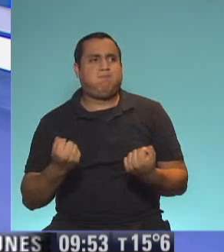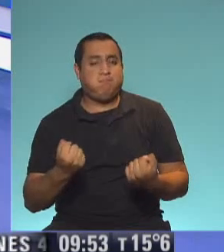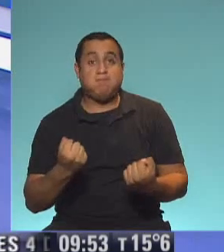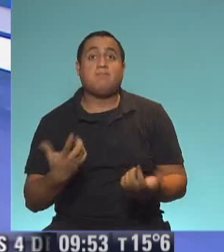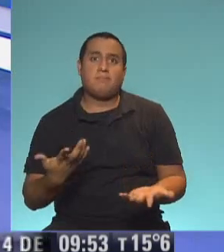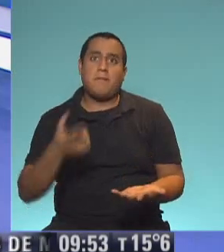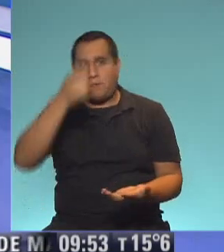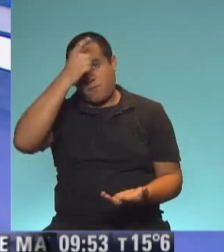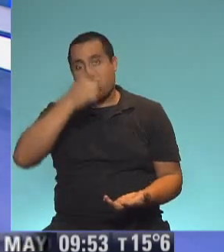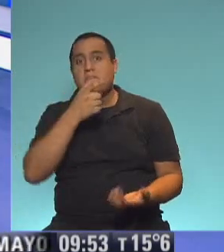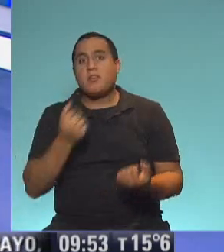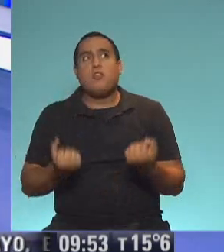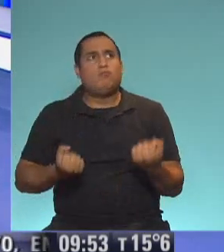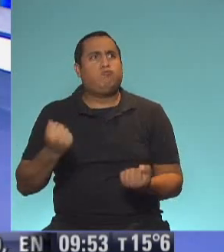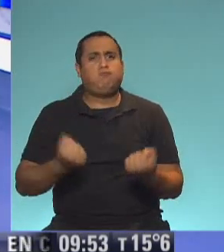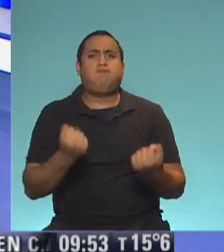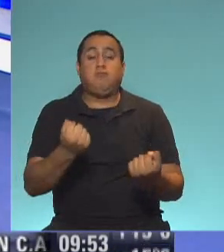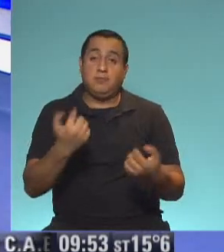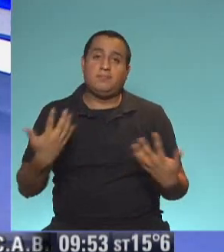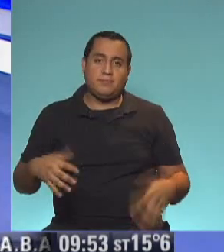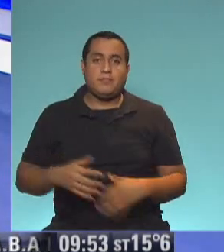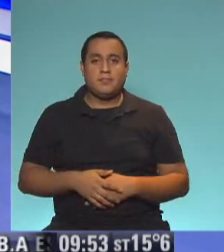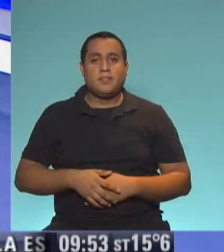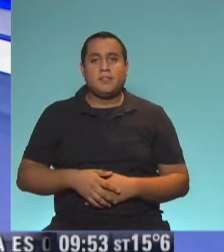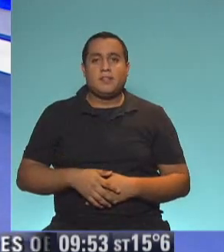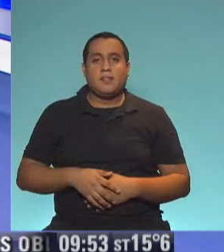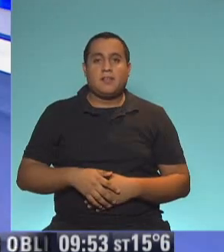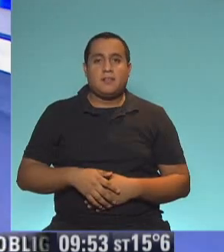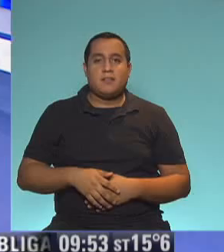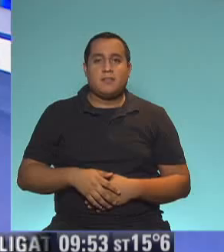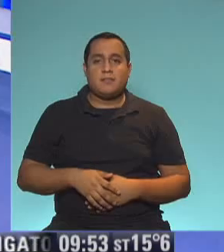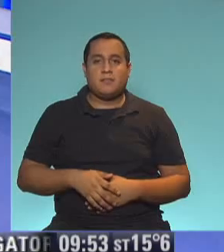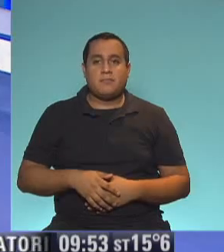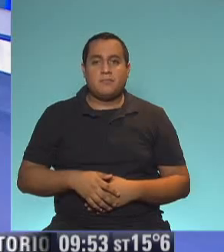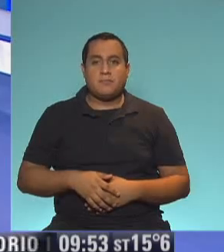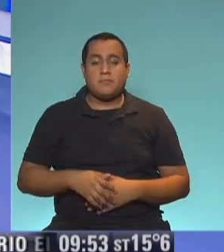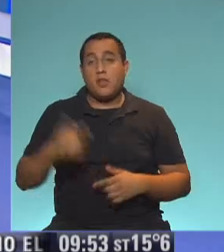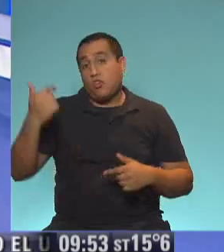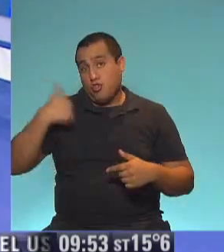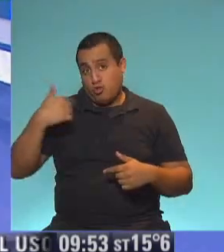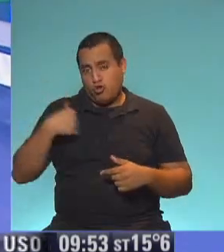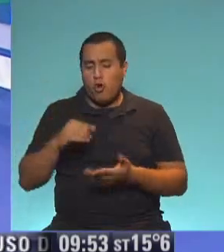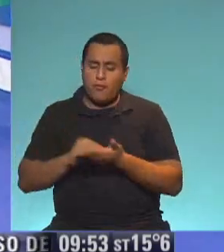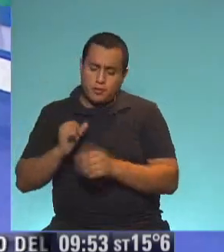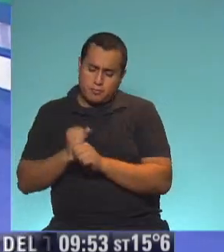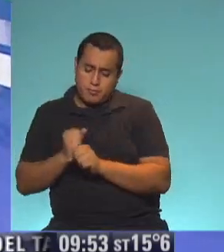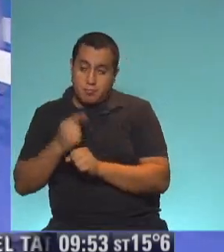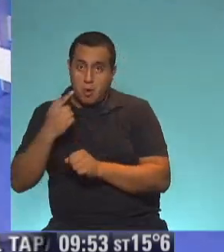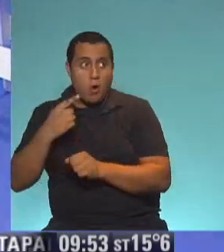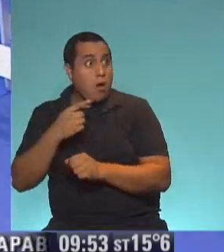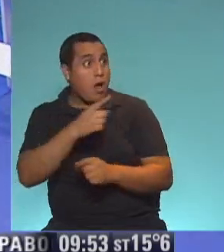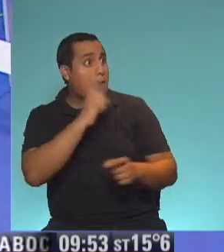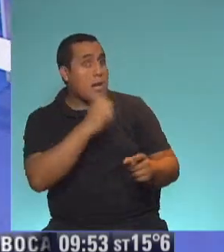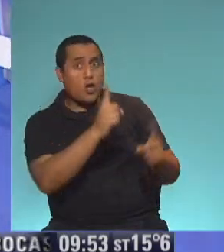A ver. Ahí está. Ahí está. Voy a hacer un oficinista que se transforma en superhéroe. Tenemos